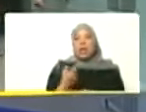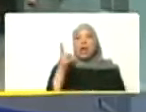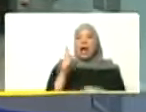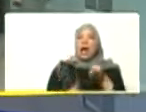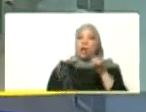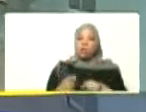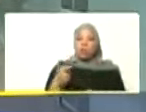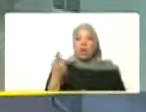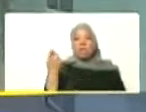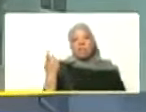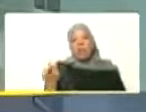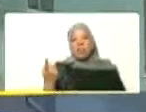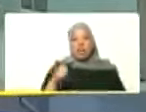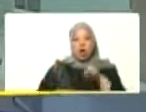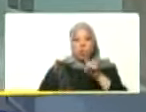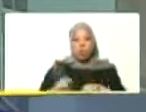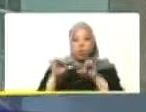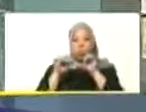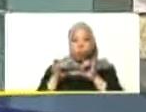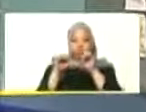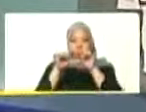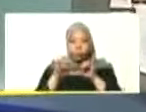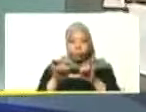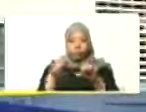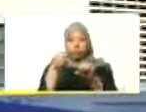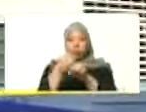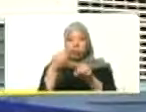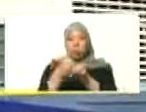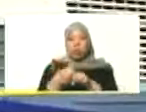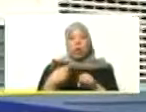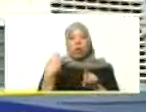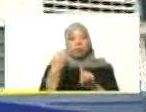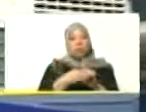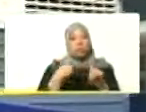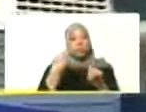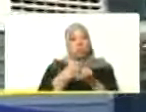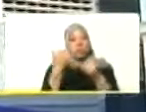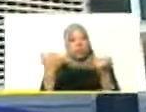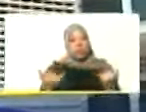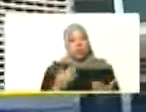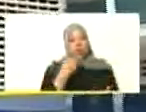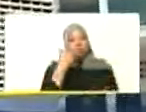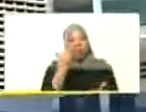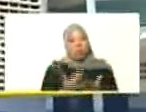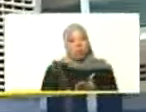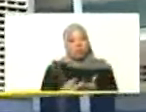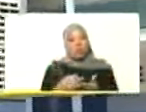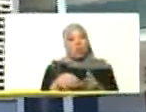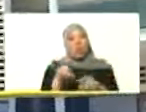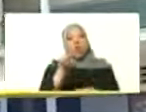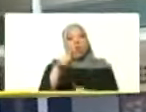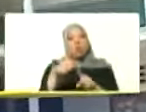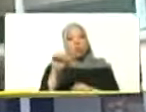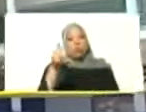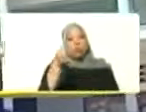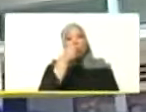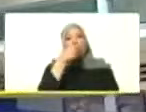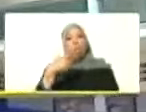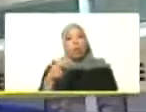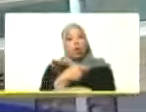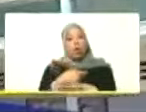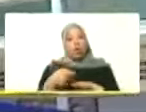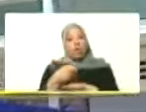los materiales para seguir en esta lucha que tenemos y que gracias a ese 1x10 del buen gobierno,